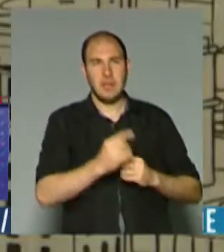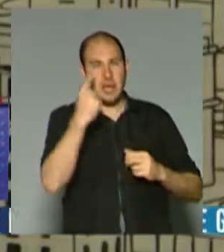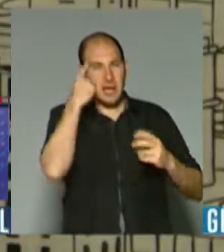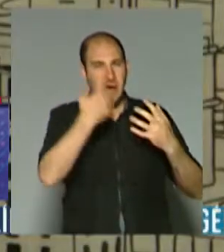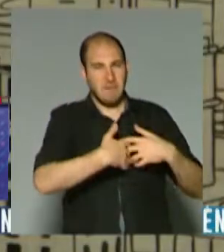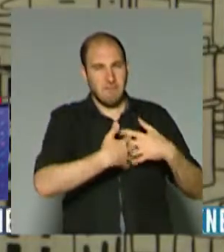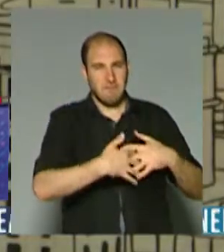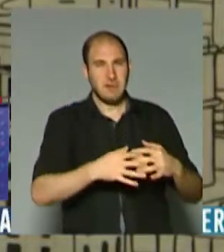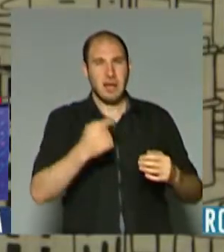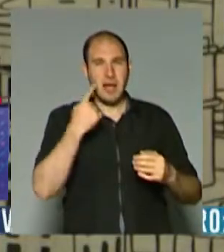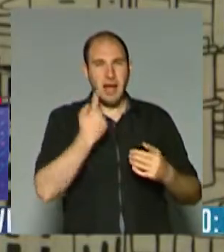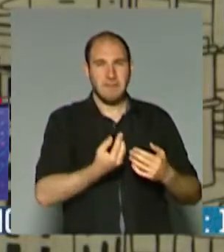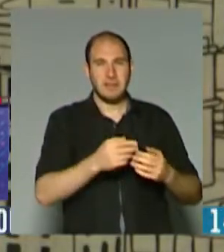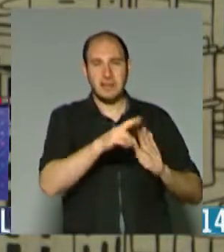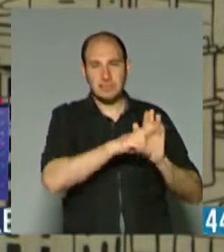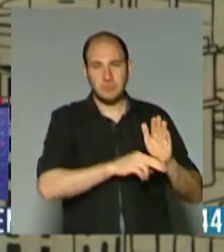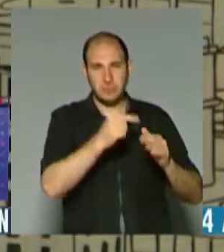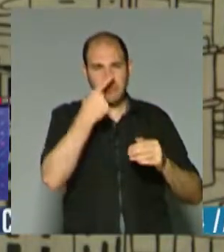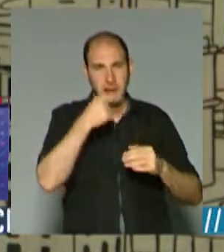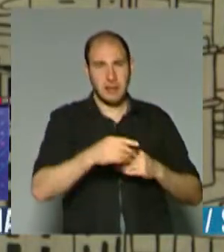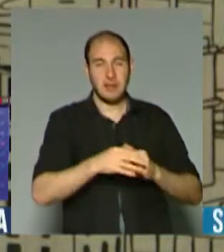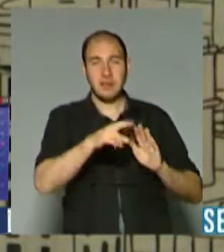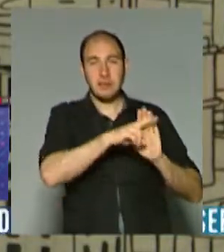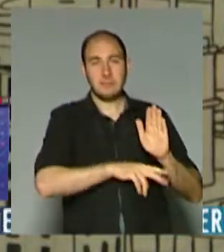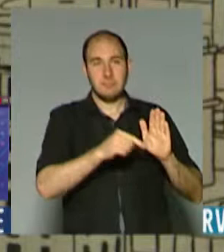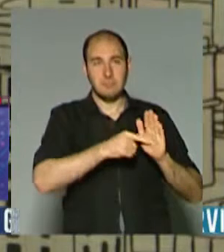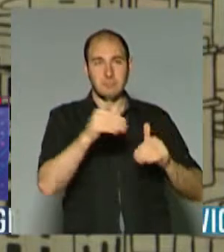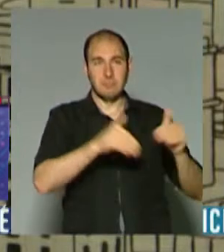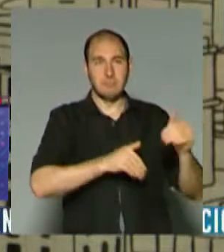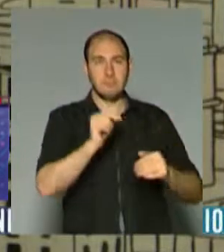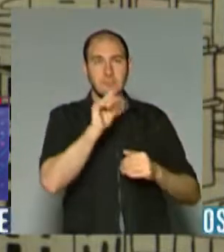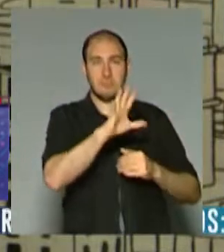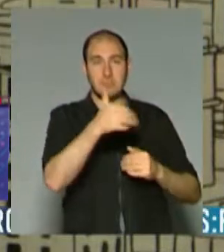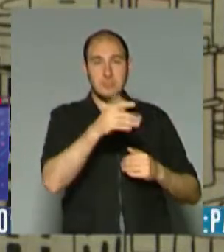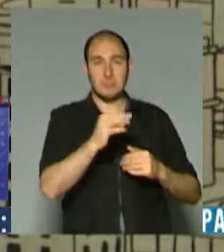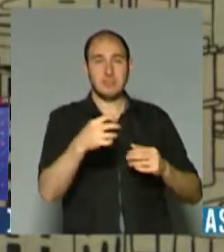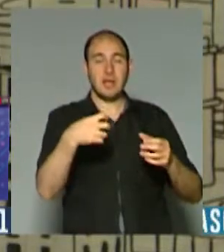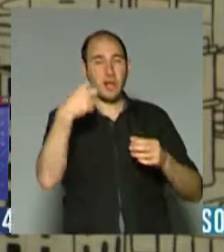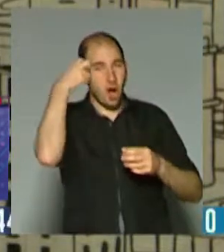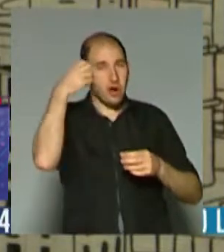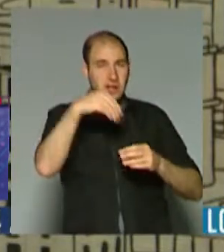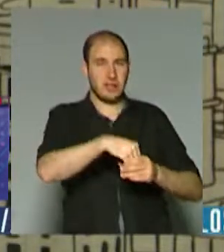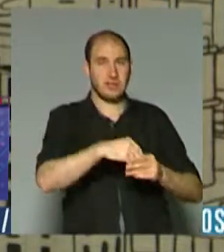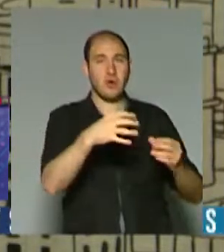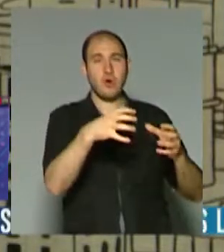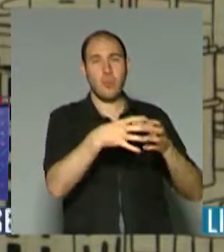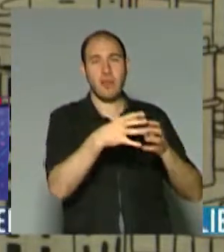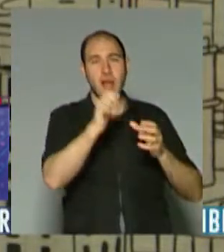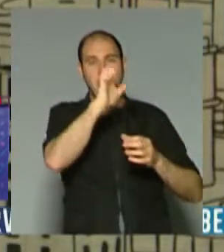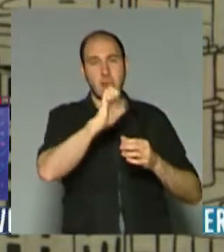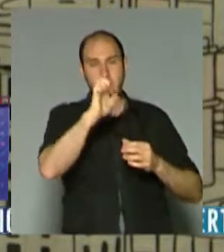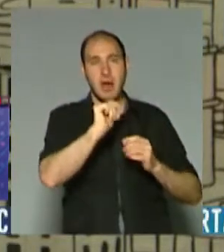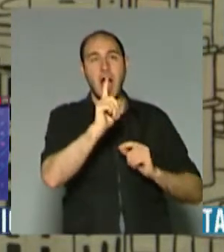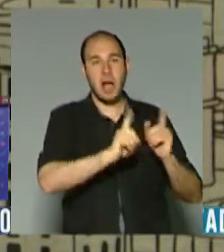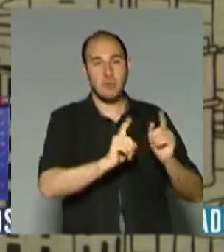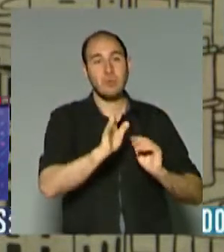reflexiones al respecto para poder llegar a esta resolución. Uh-huh. Esta resolución ha sido votada por 560 parlamentarios de la Comunidad Europea, con